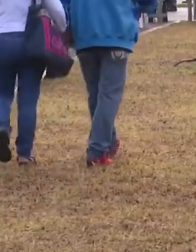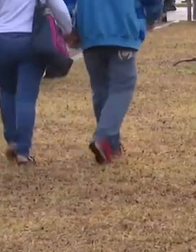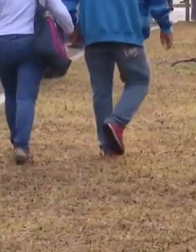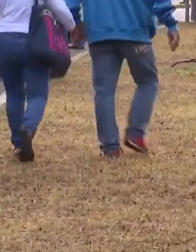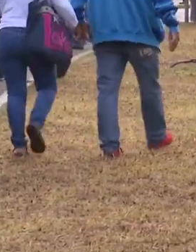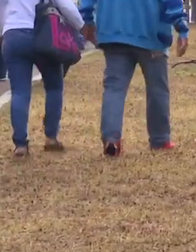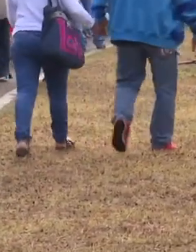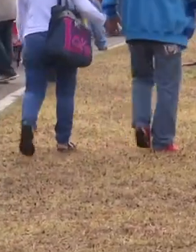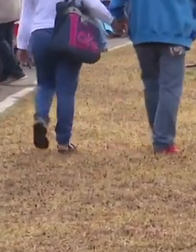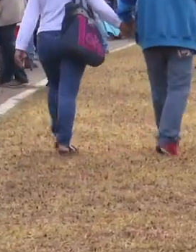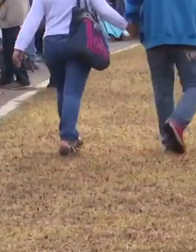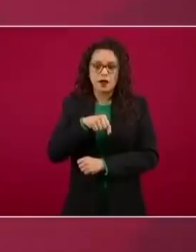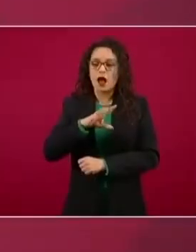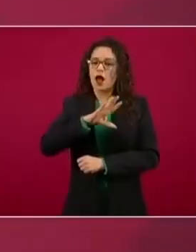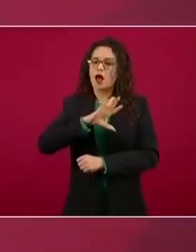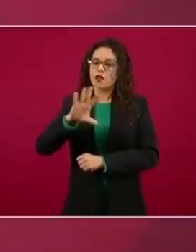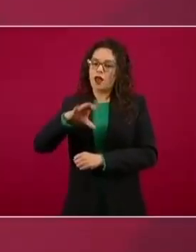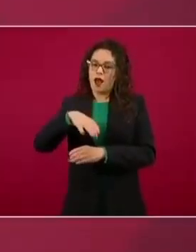termina.